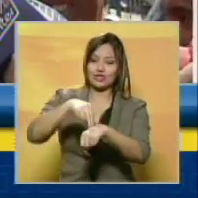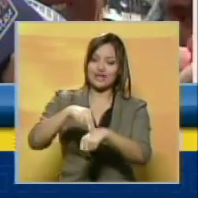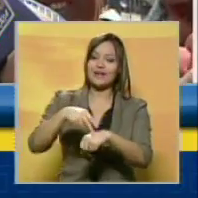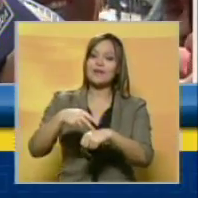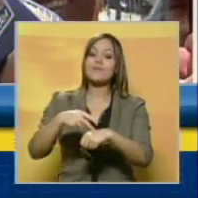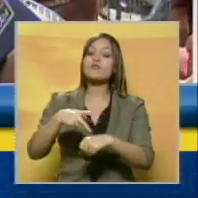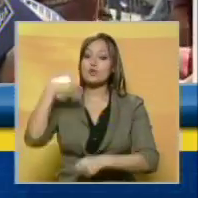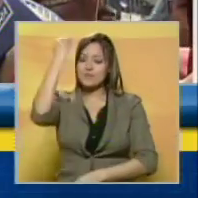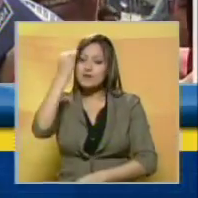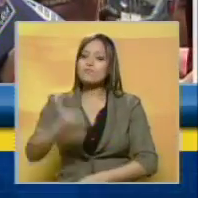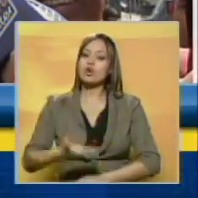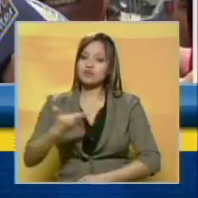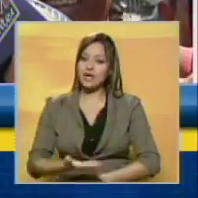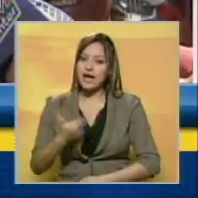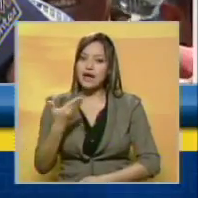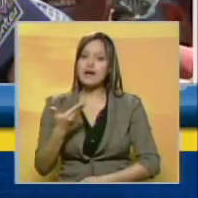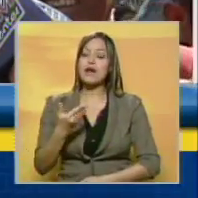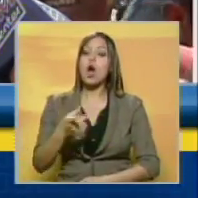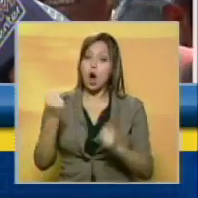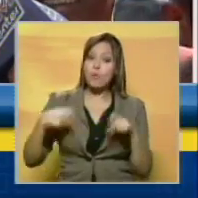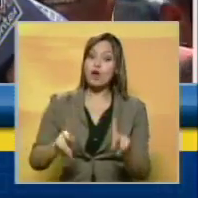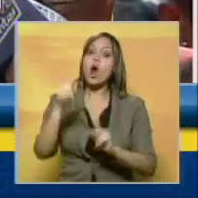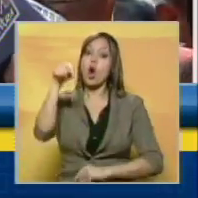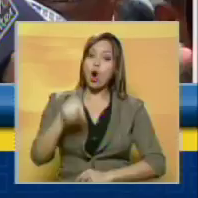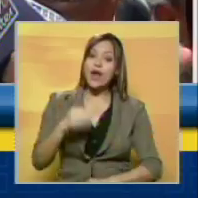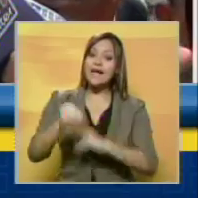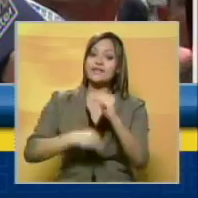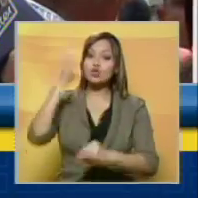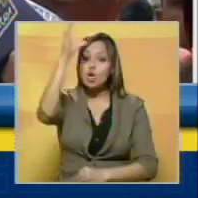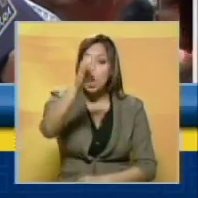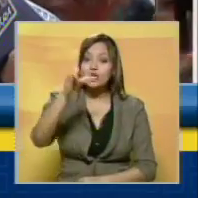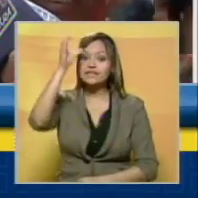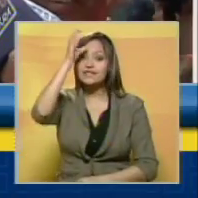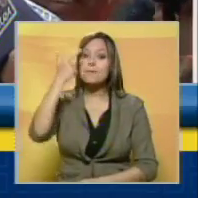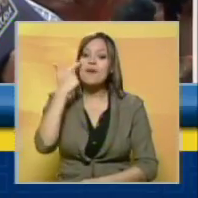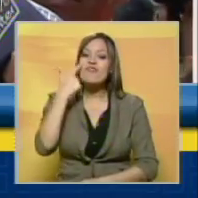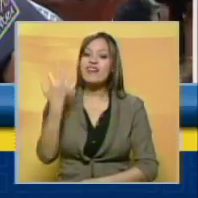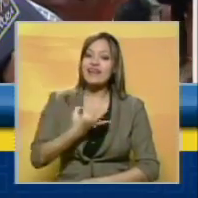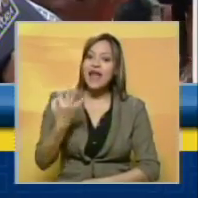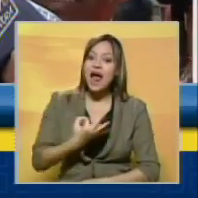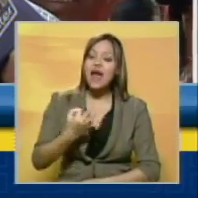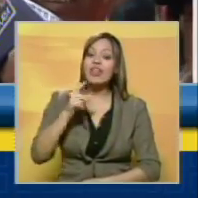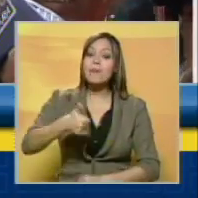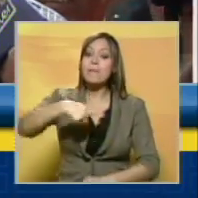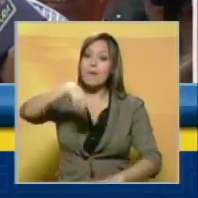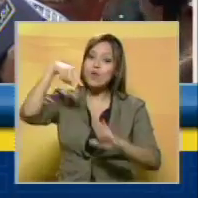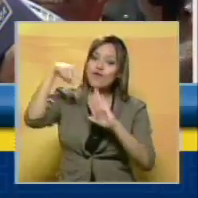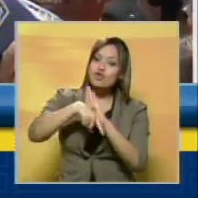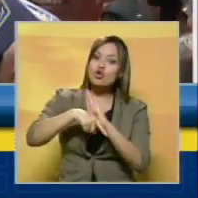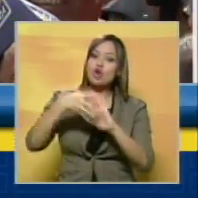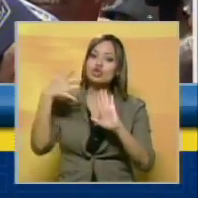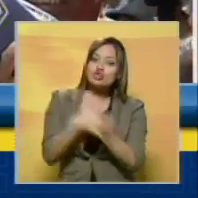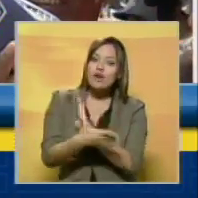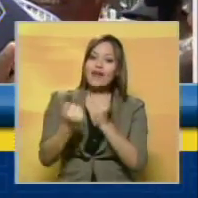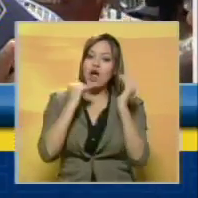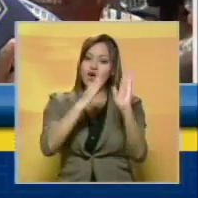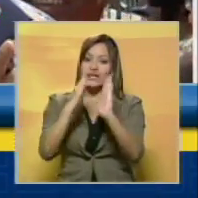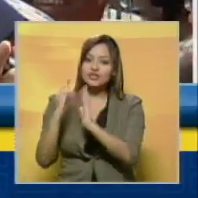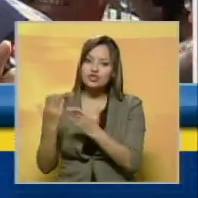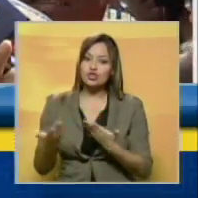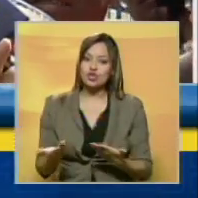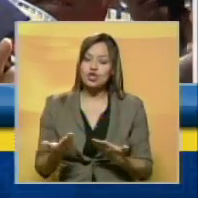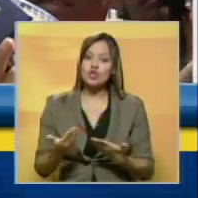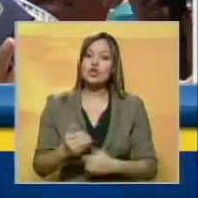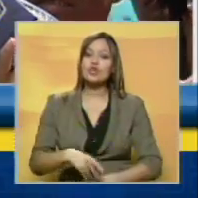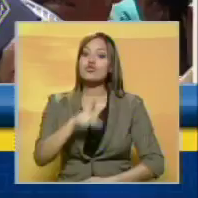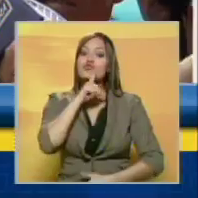es oportuno para que tengan la oportunidad hoy de crear conciencia y ver realmente que tienen que profundizar más hacia lo que es la organización, lo que es